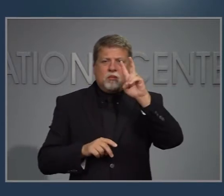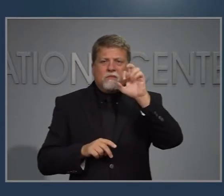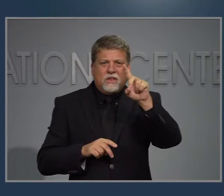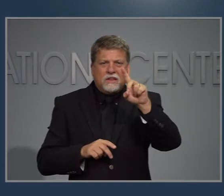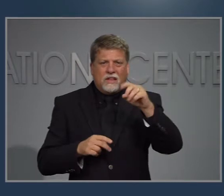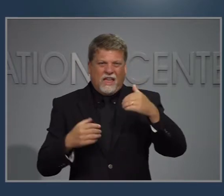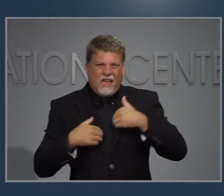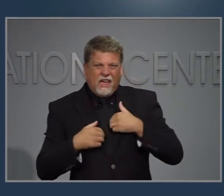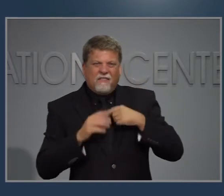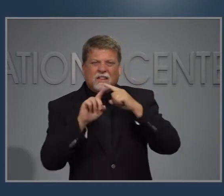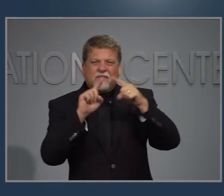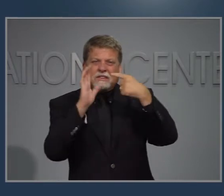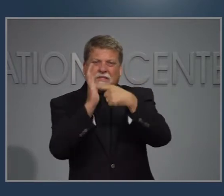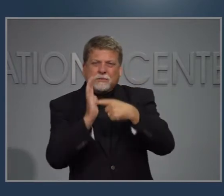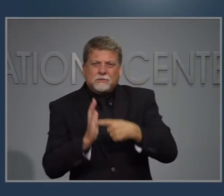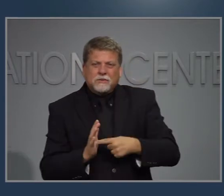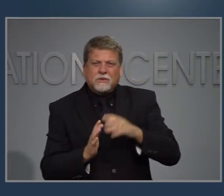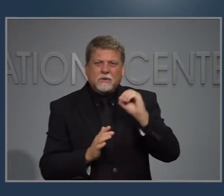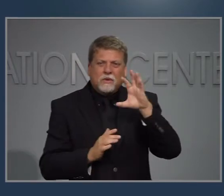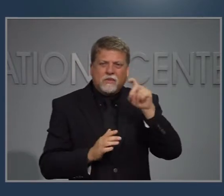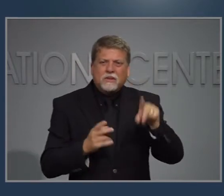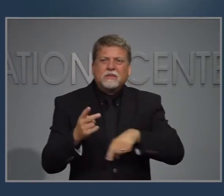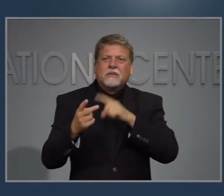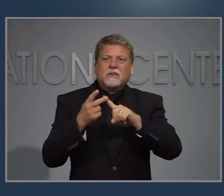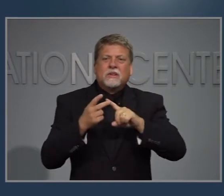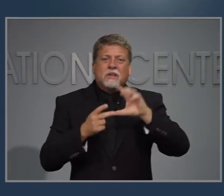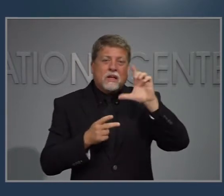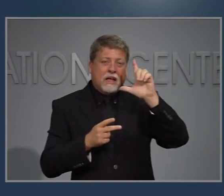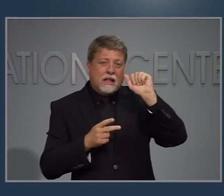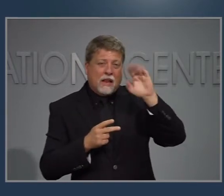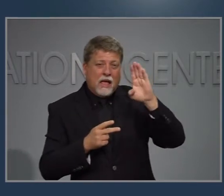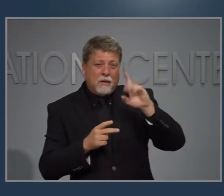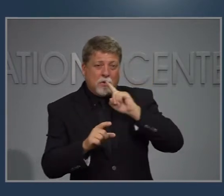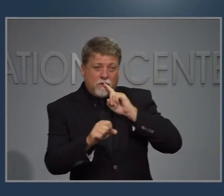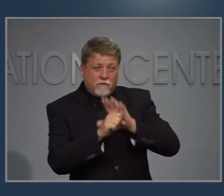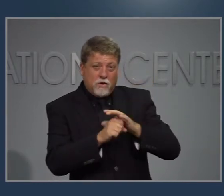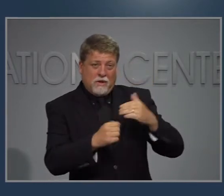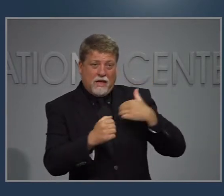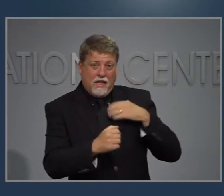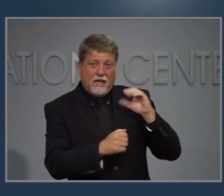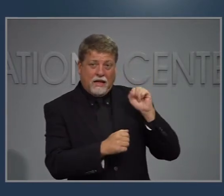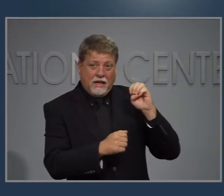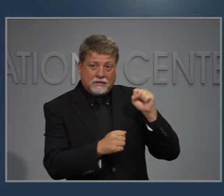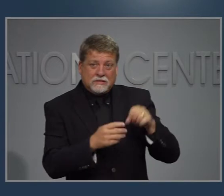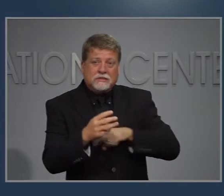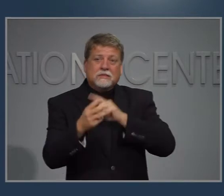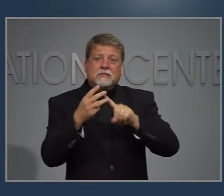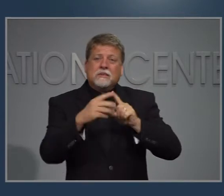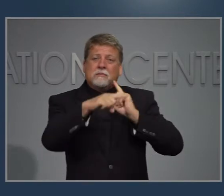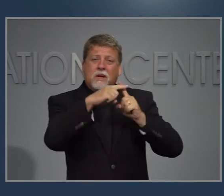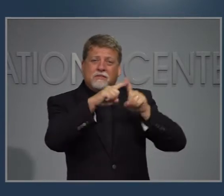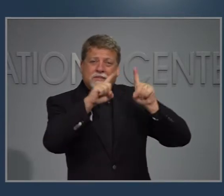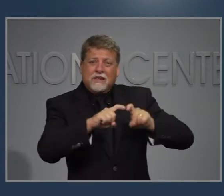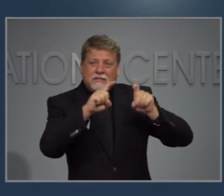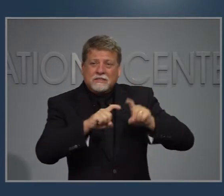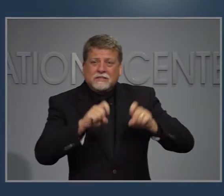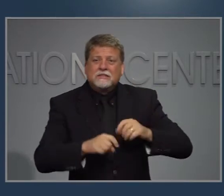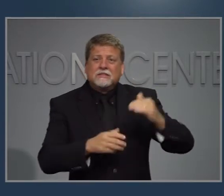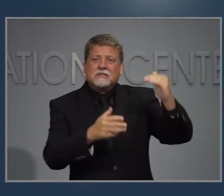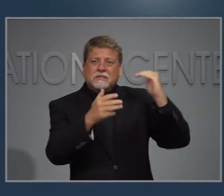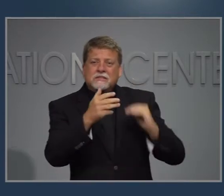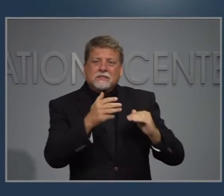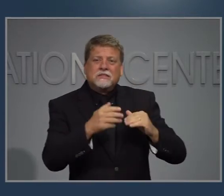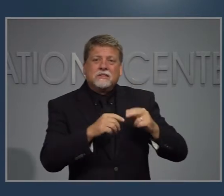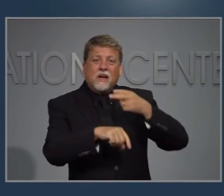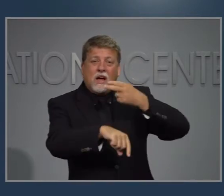del total de pruebas y hospitalizaciones. Algunos de estos indicadores nos ayudan a comprender la tasa de transmisión viral en los últimos días, mientras